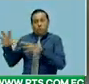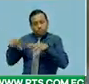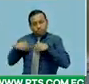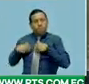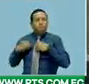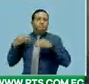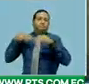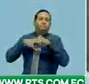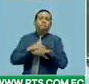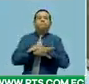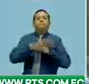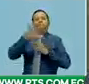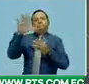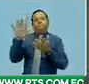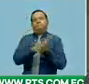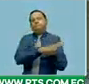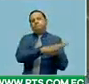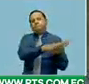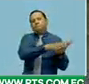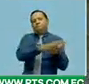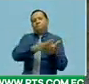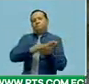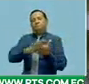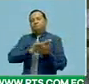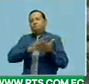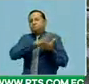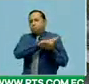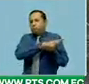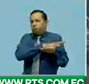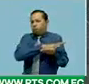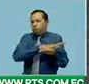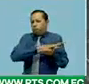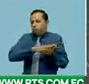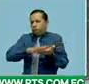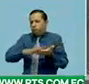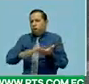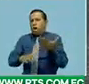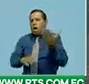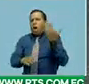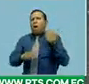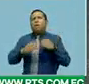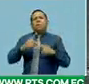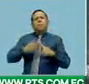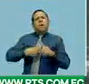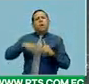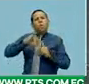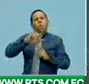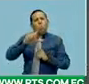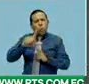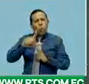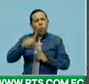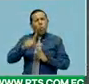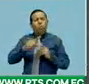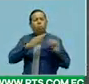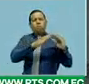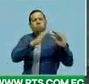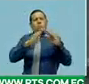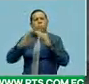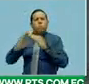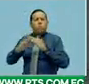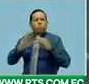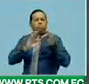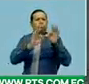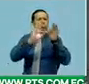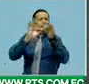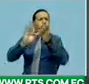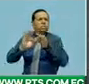Aproximadamente son 17 hectáreas que estaban invadidas desde el mes de julio del año en curso. Estos terrenos pertenecen a la Dirección